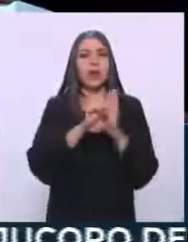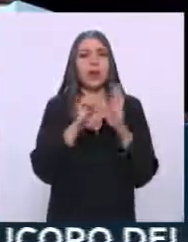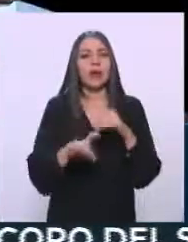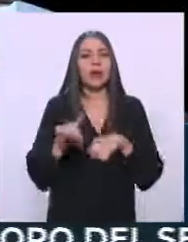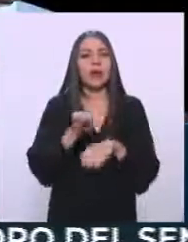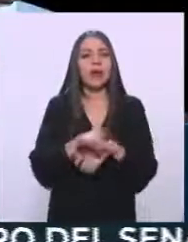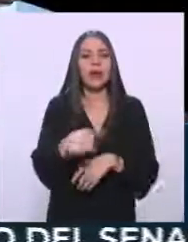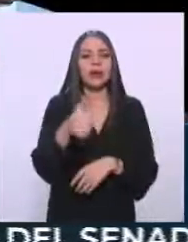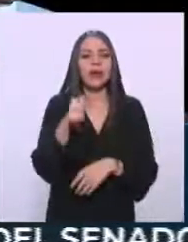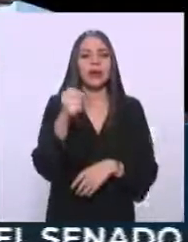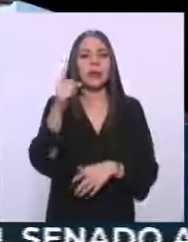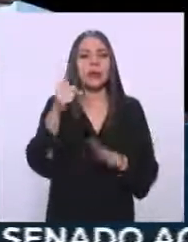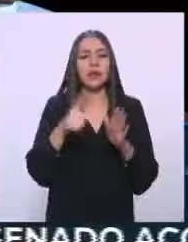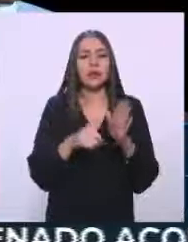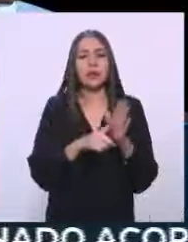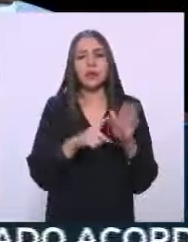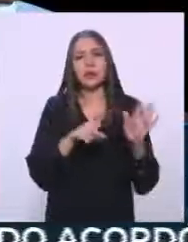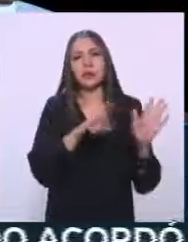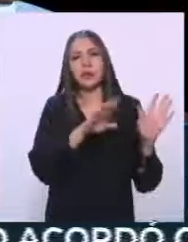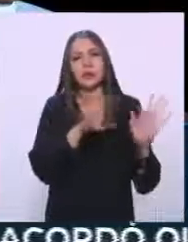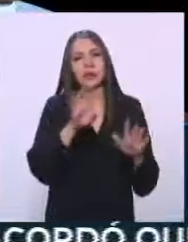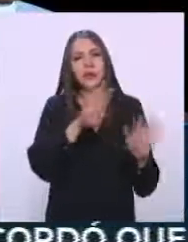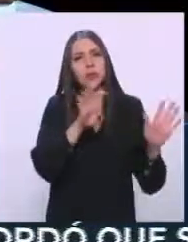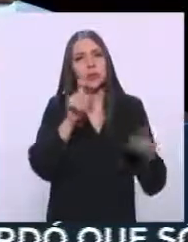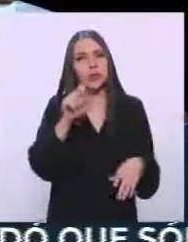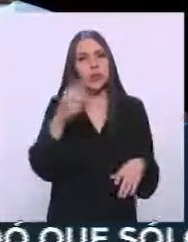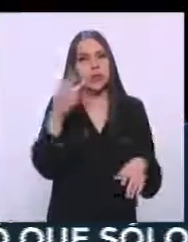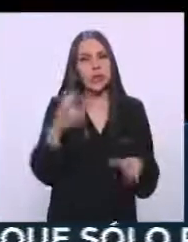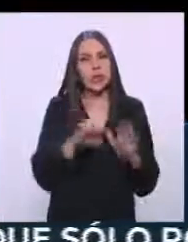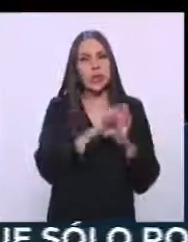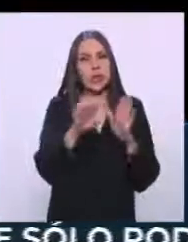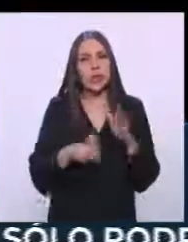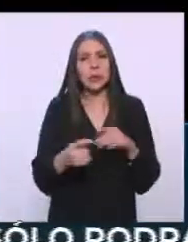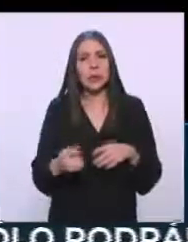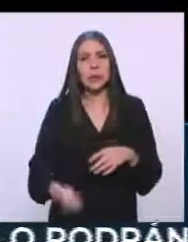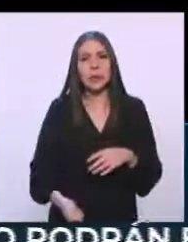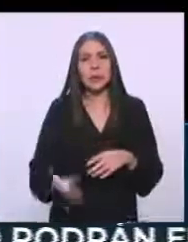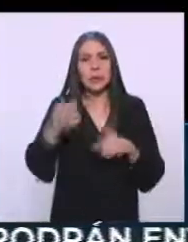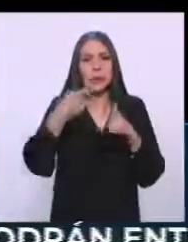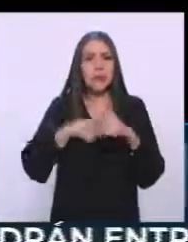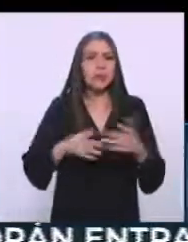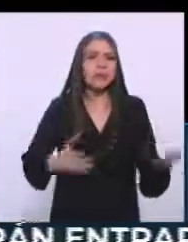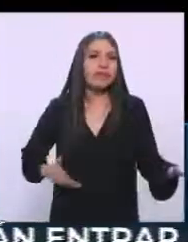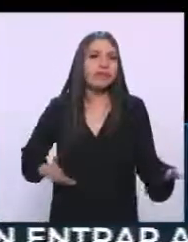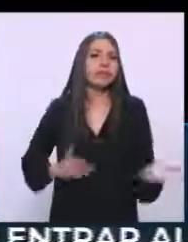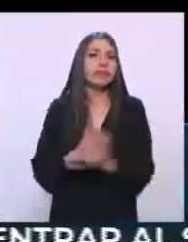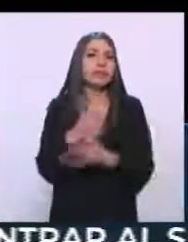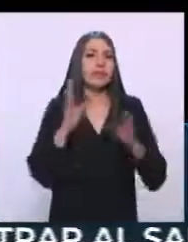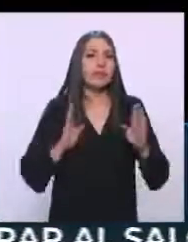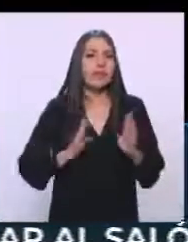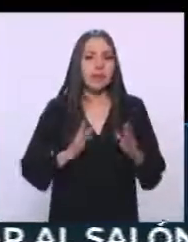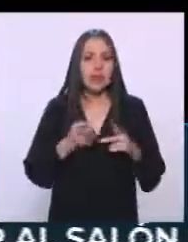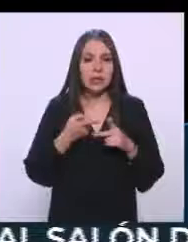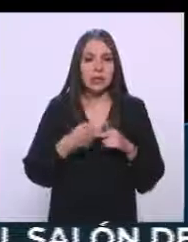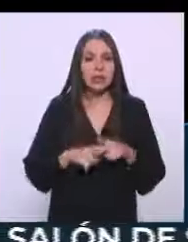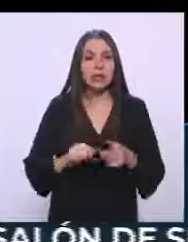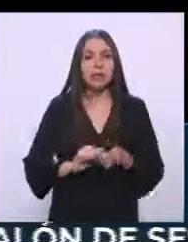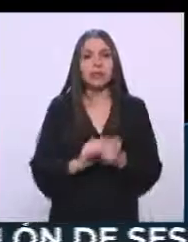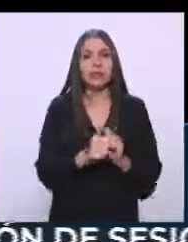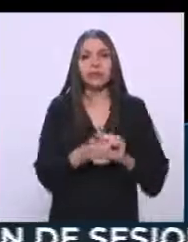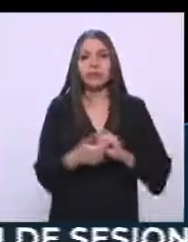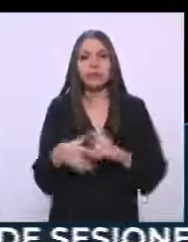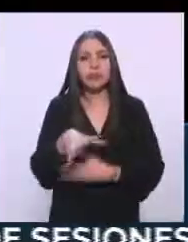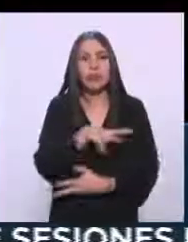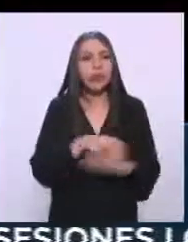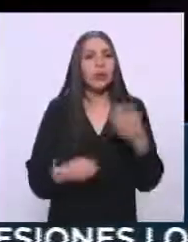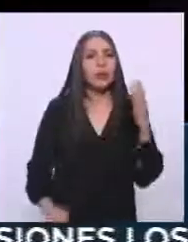de 1973 con la interrupción de la democracia por parte del golpe militar que dio inicio, ¿cierto?, a un nuevo